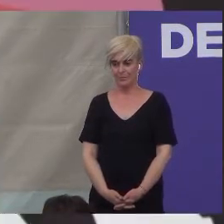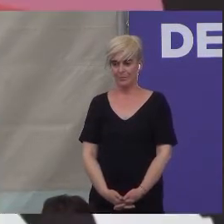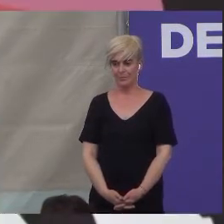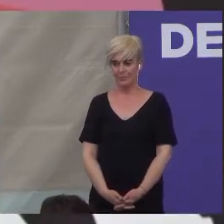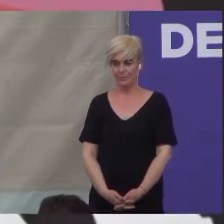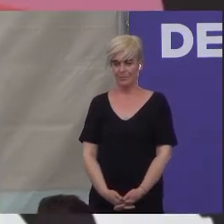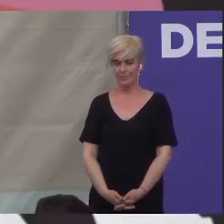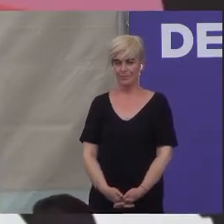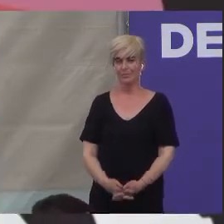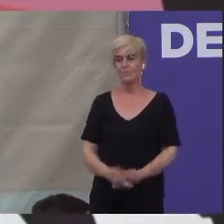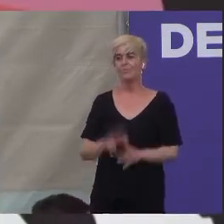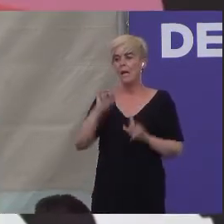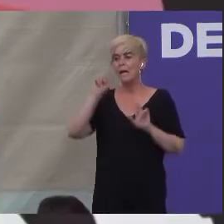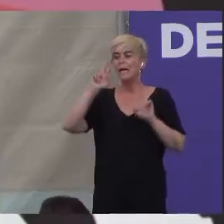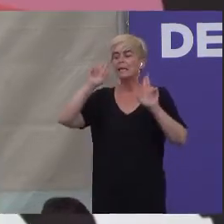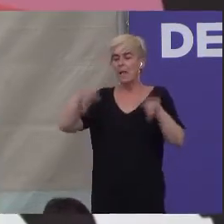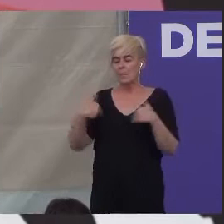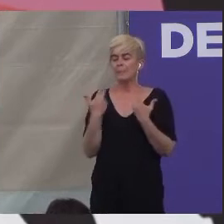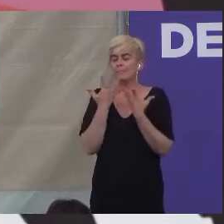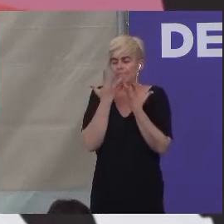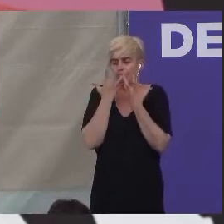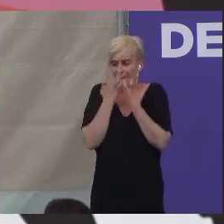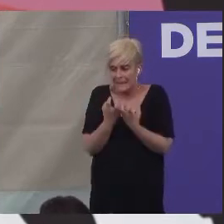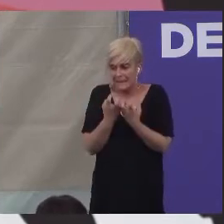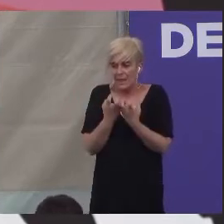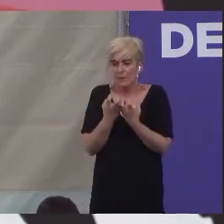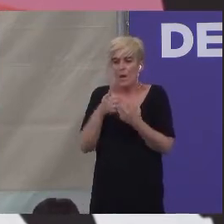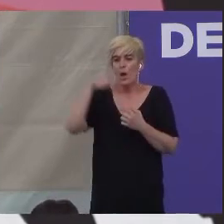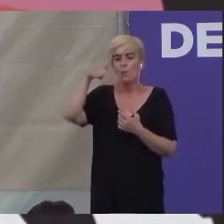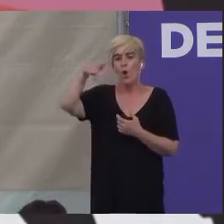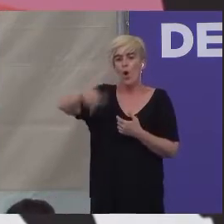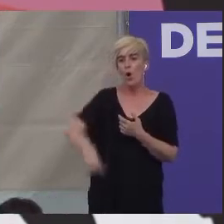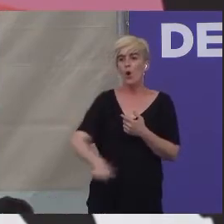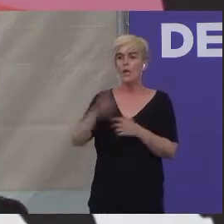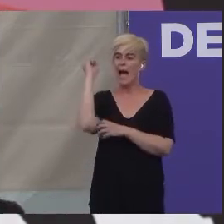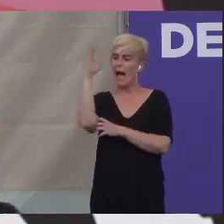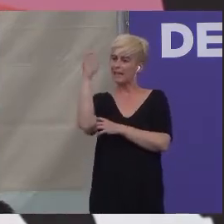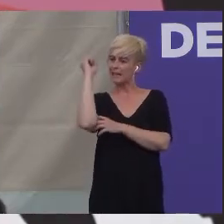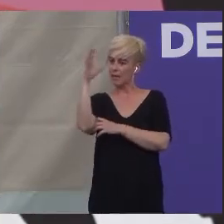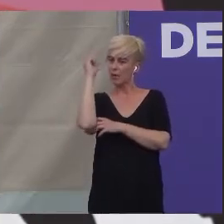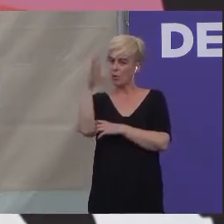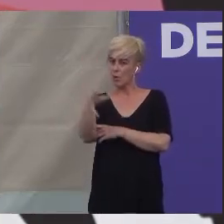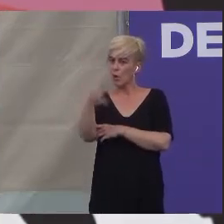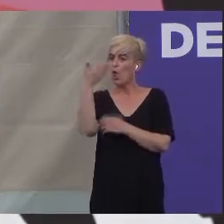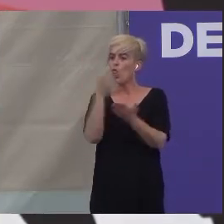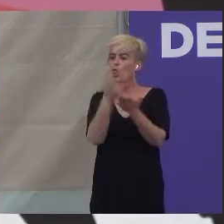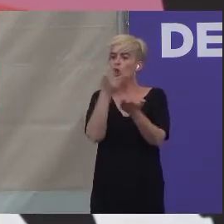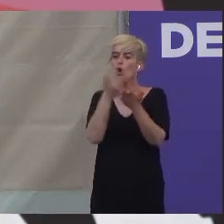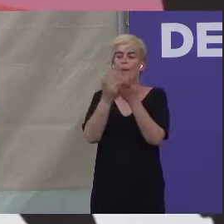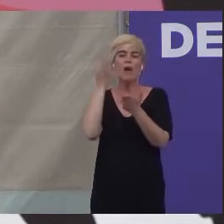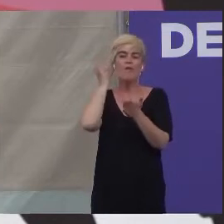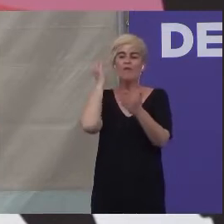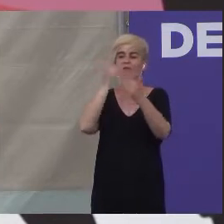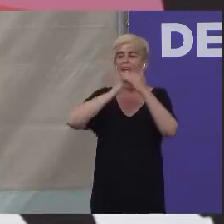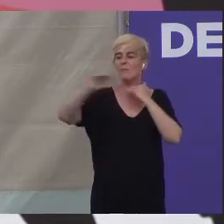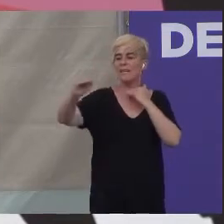Y a la vez entristecerme, porque hoy aquí en esta asamblea no hay un documento de feminismos